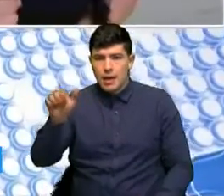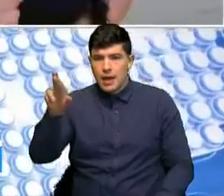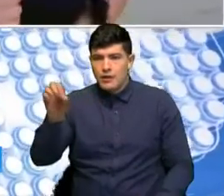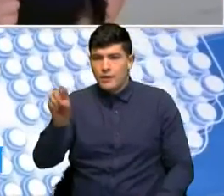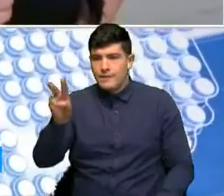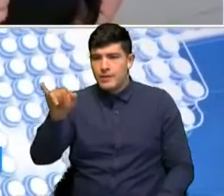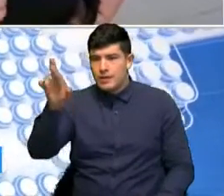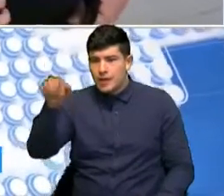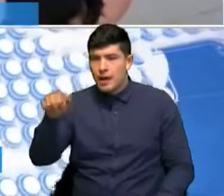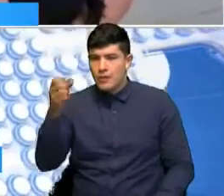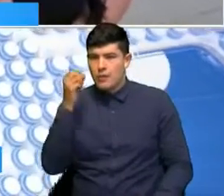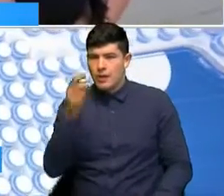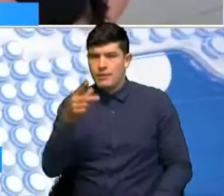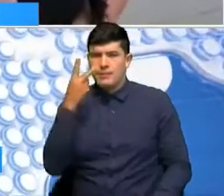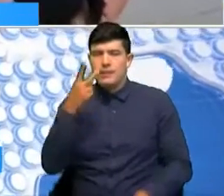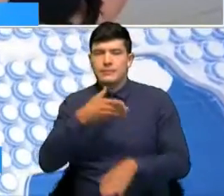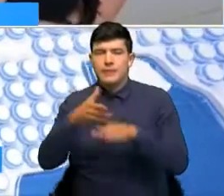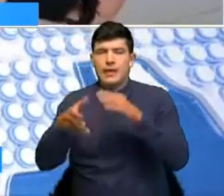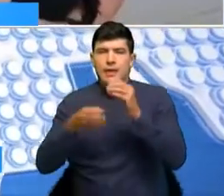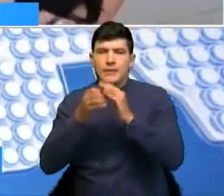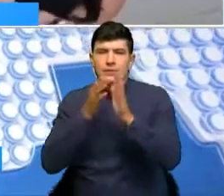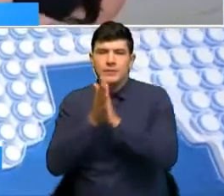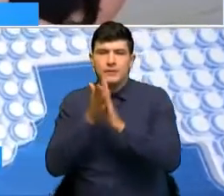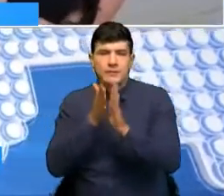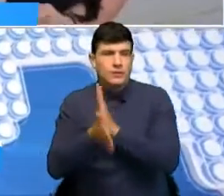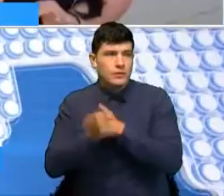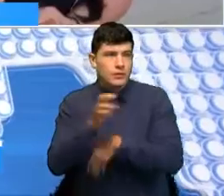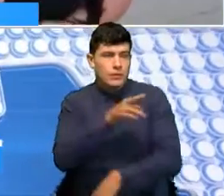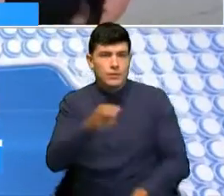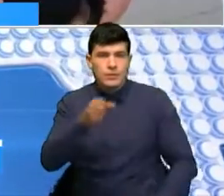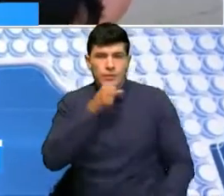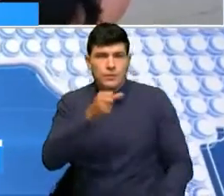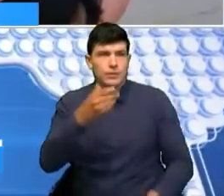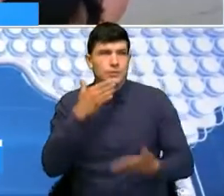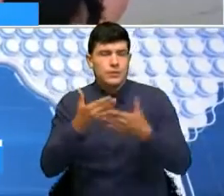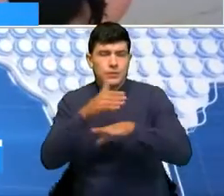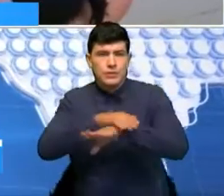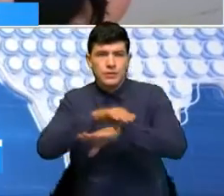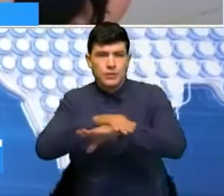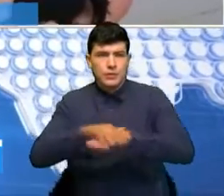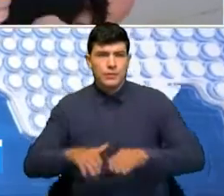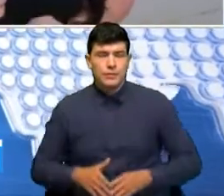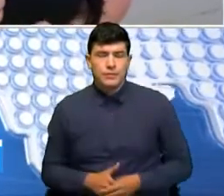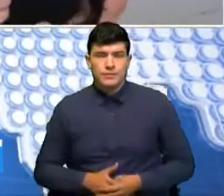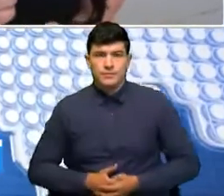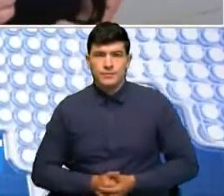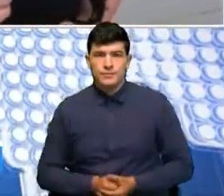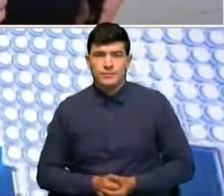cámara de Juan Diego Rojas, informó para Oriente Noticias Joana Adarme. Continúen en estudio con más información. Muy buenas tardes.